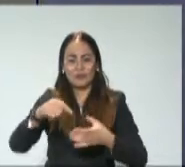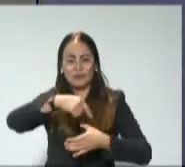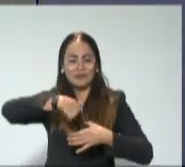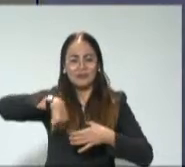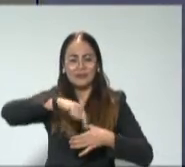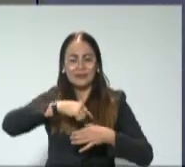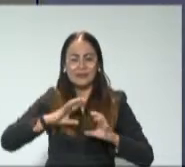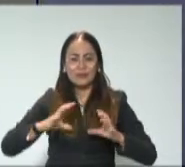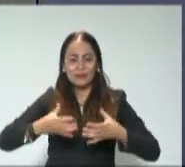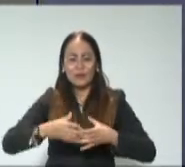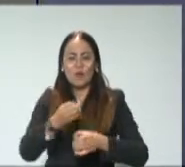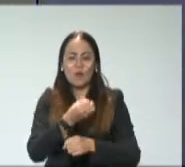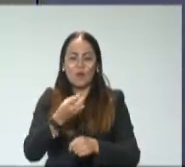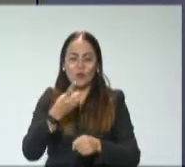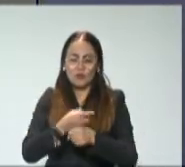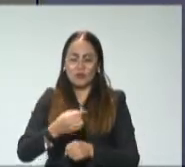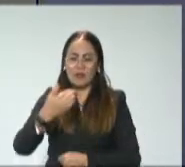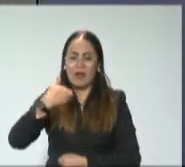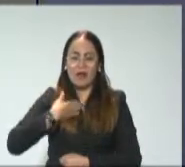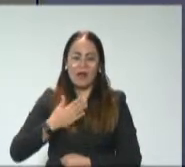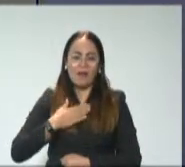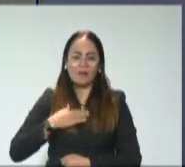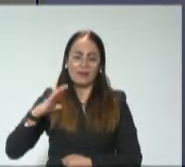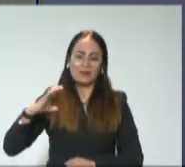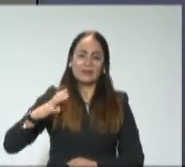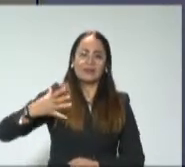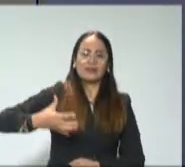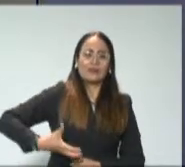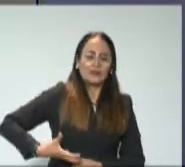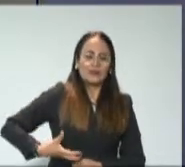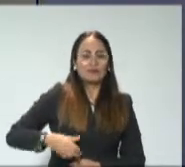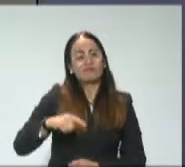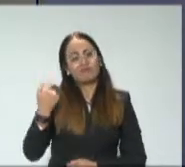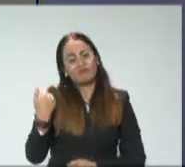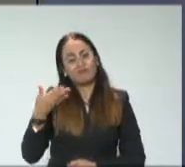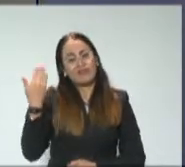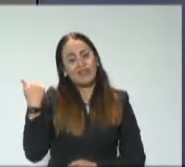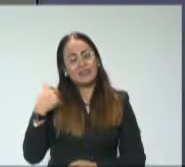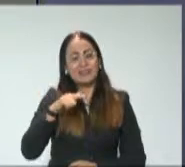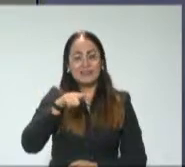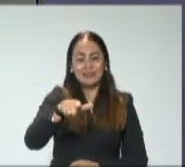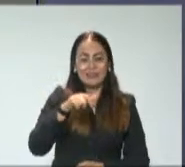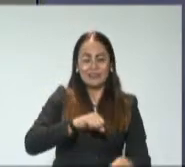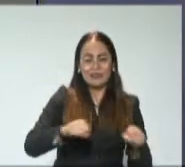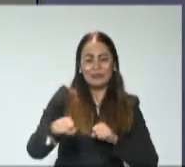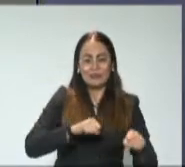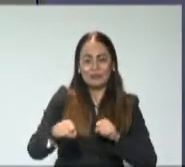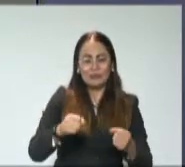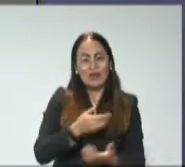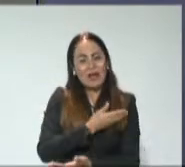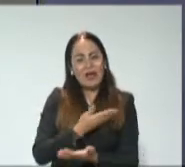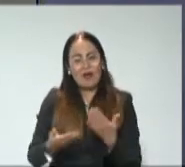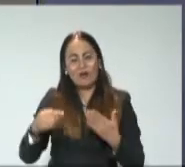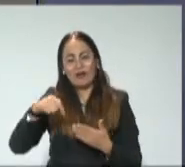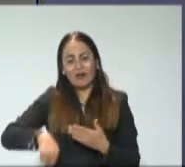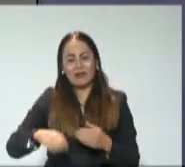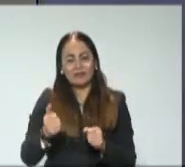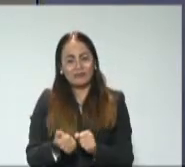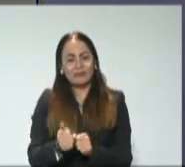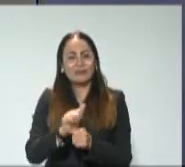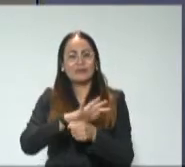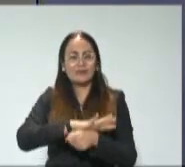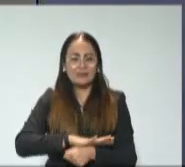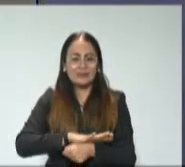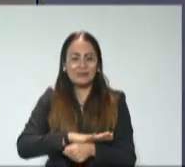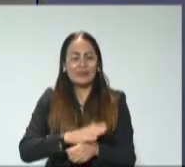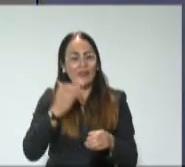oportunidad honrosa que me dio este otra tragedia la del nos impidió esta semana esta del covid me hizo que me